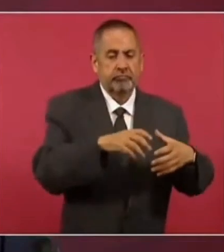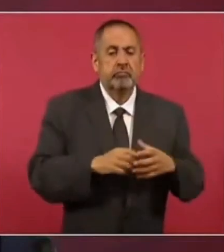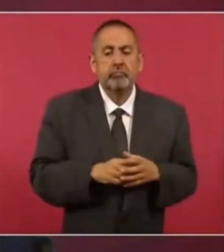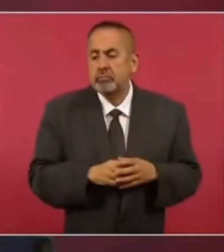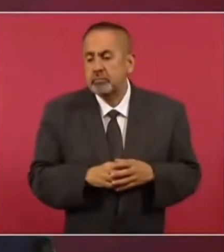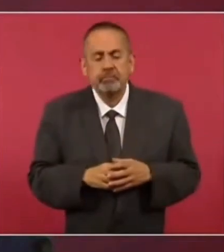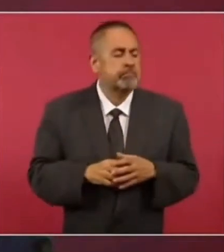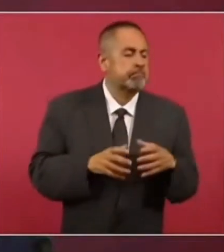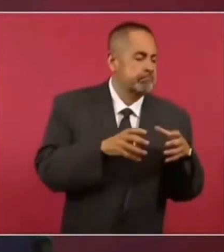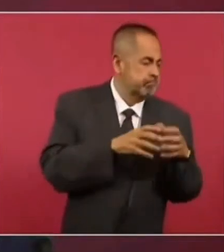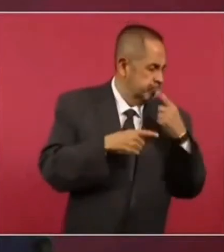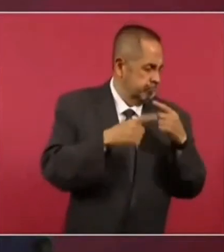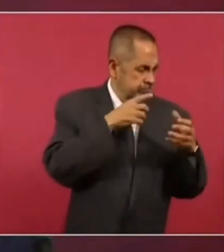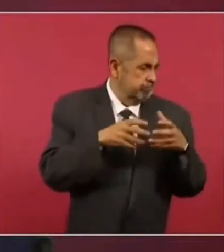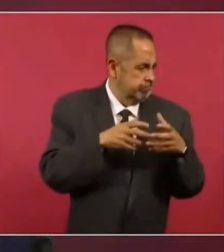eran los que nombraban